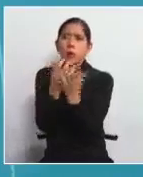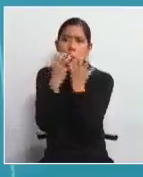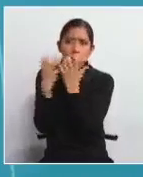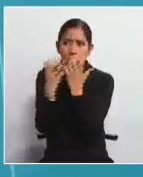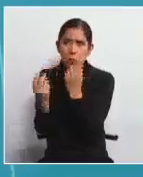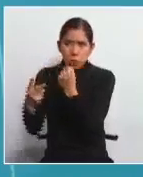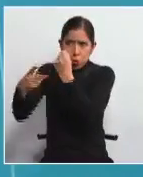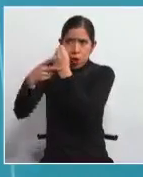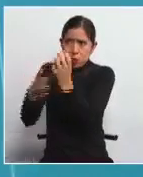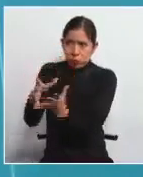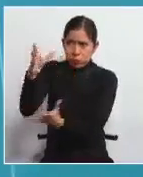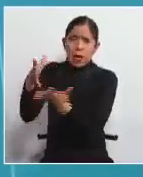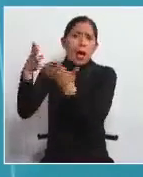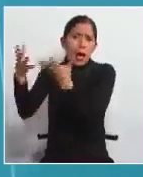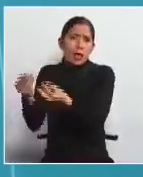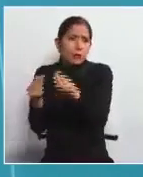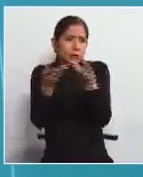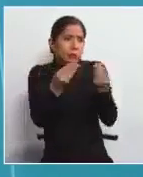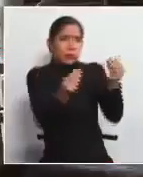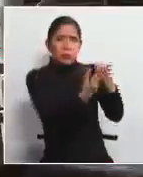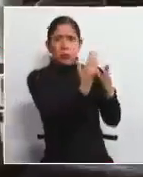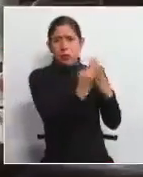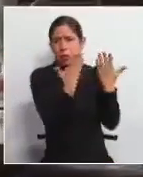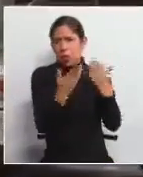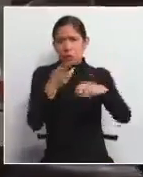totalmente normal a los productores.